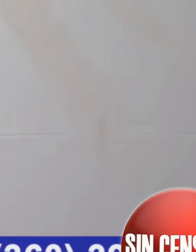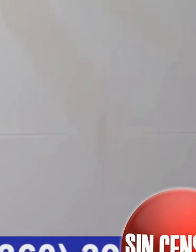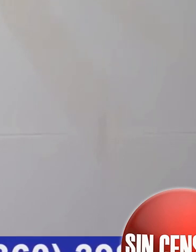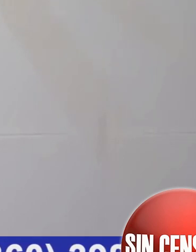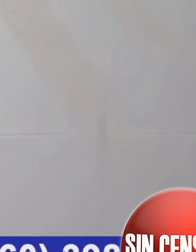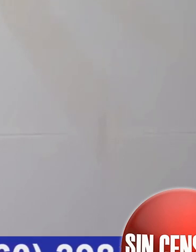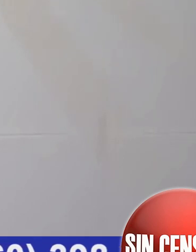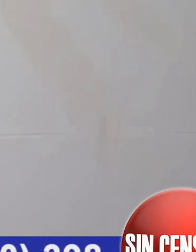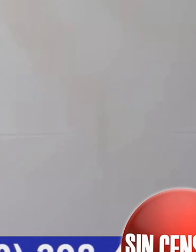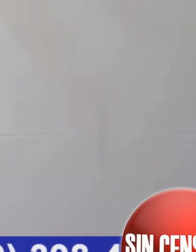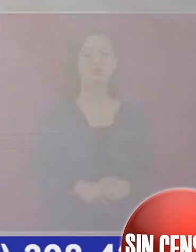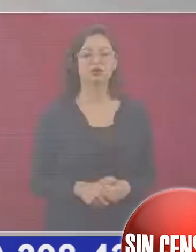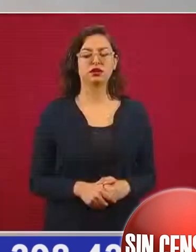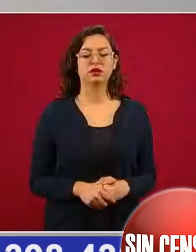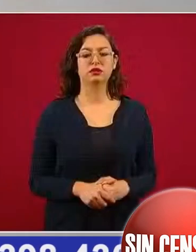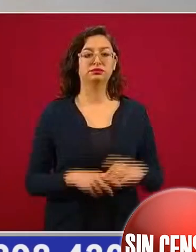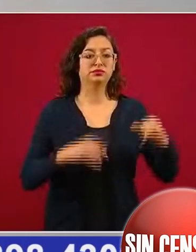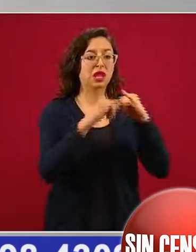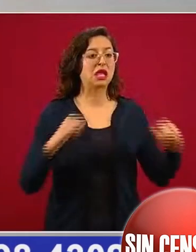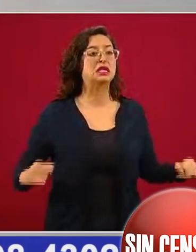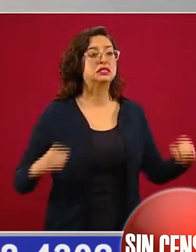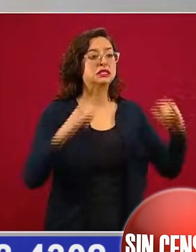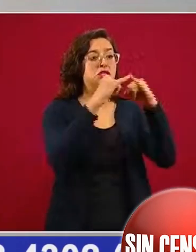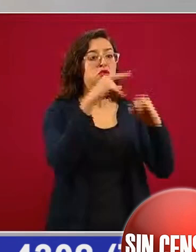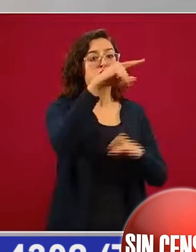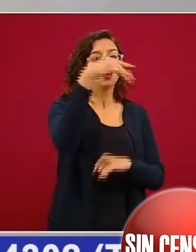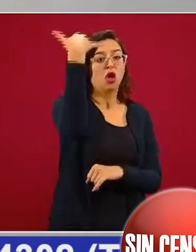Que el Instituto para la Discapacidad,